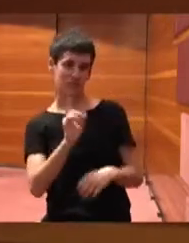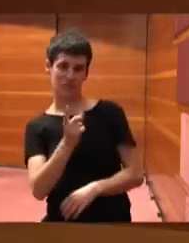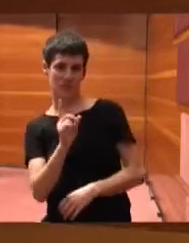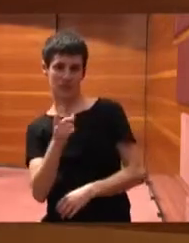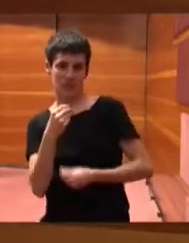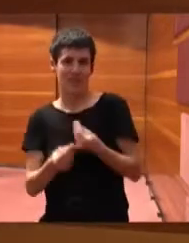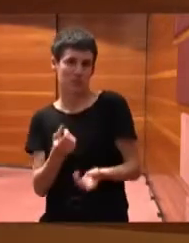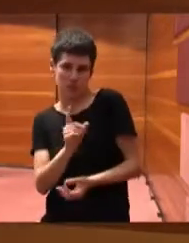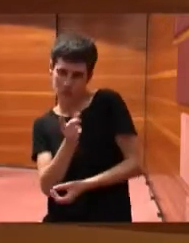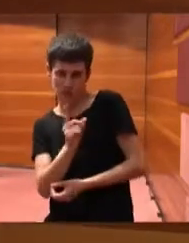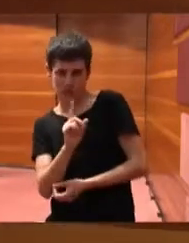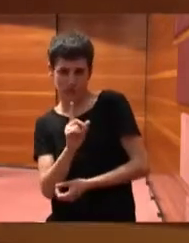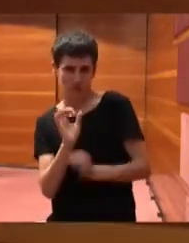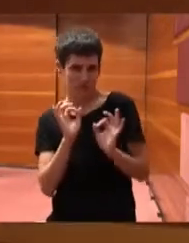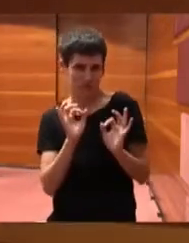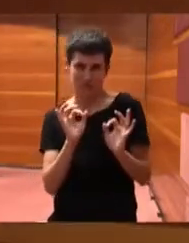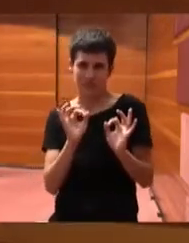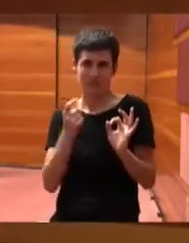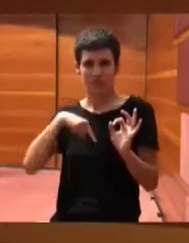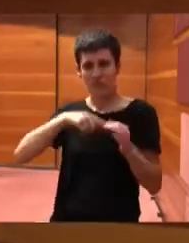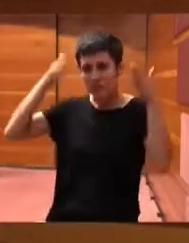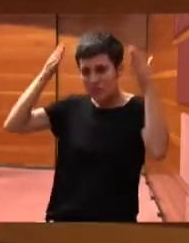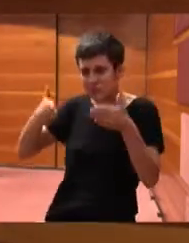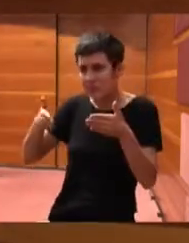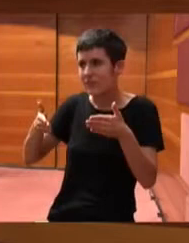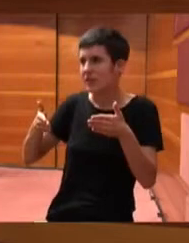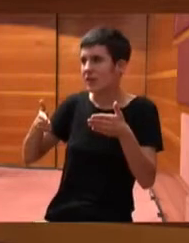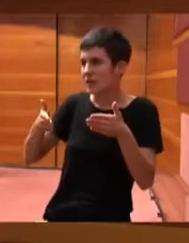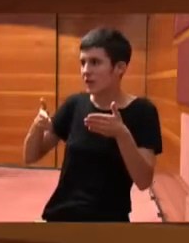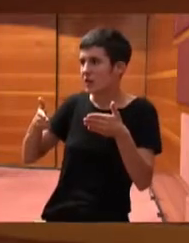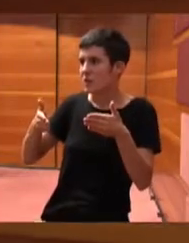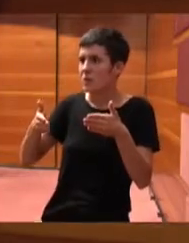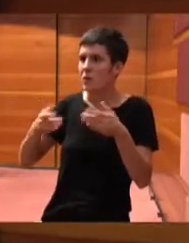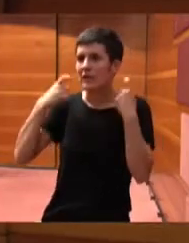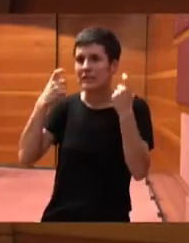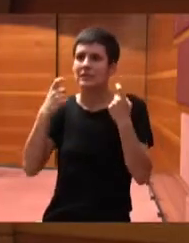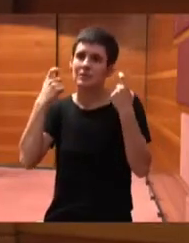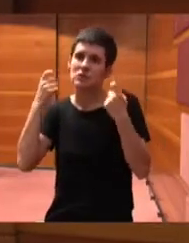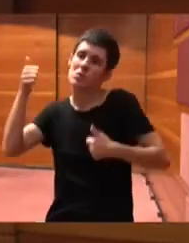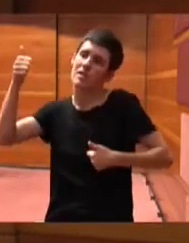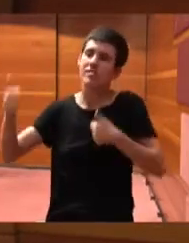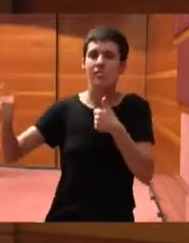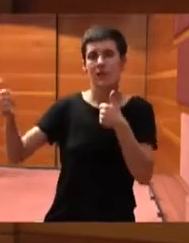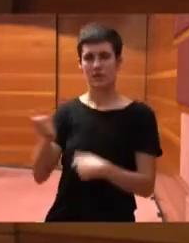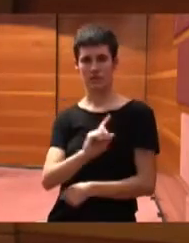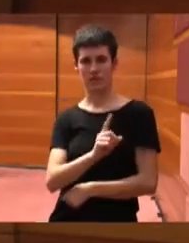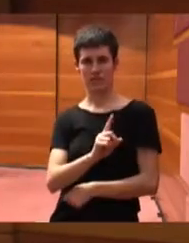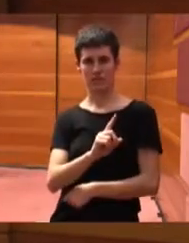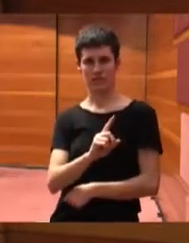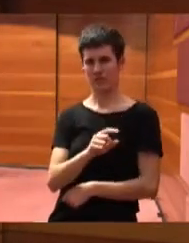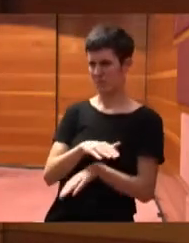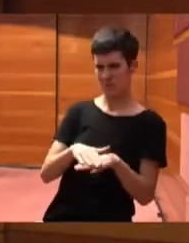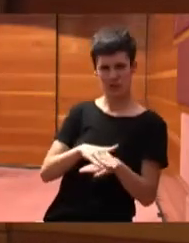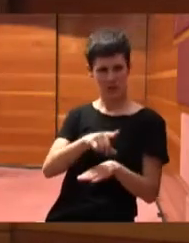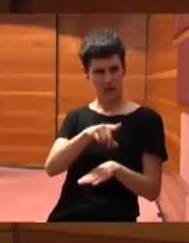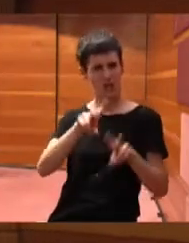de las administraciones públicas no hacemos eso. Nos centramos en no nos vamos a pisar. ¿Perdona? ¿Lo que tú estás haciendo